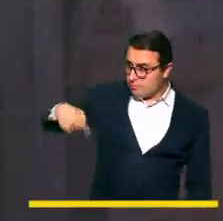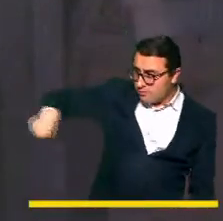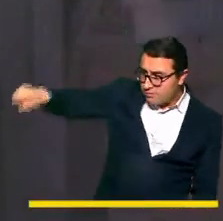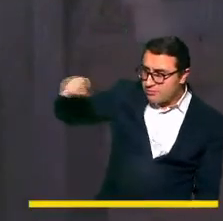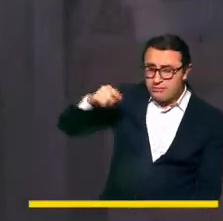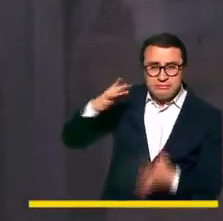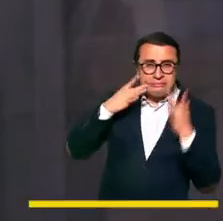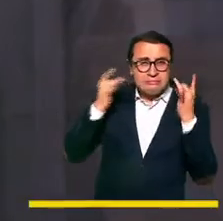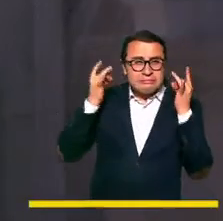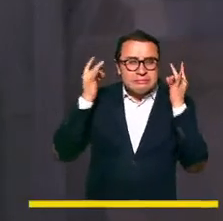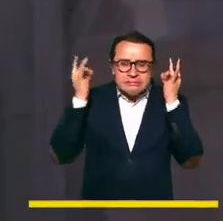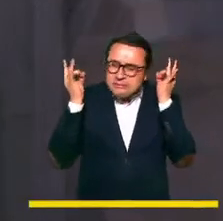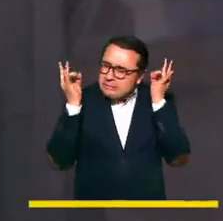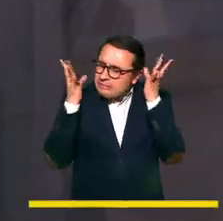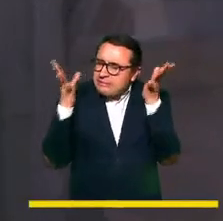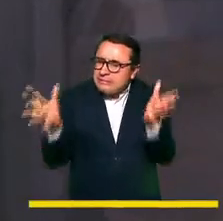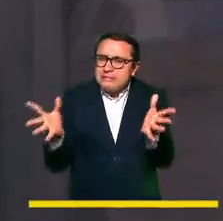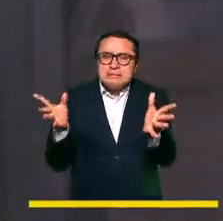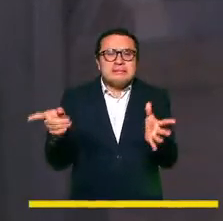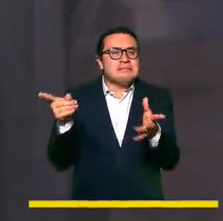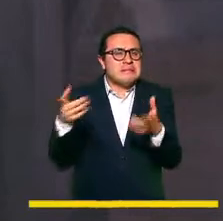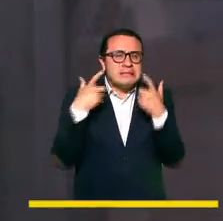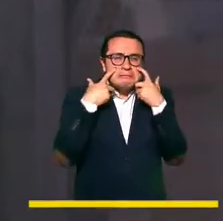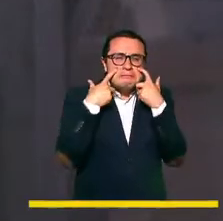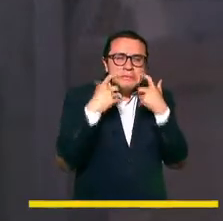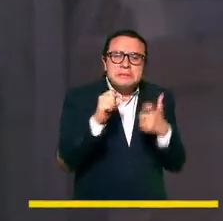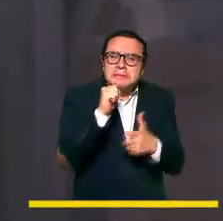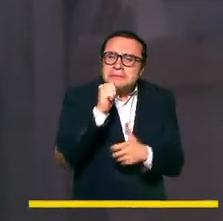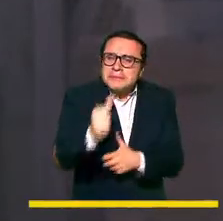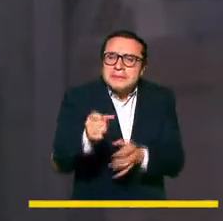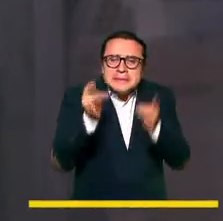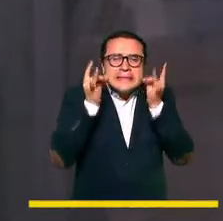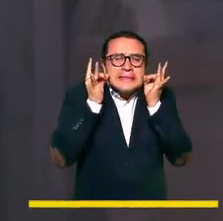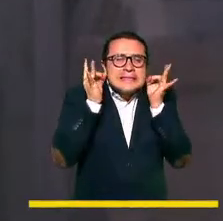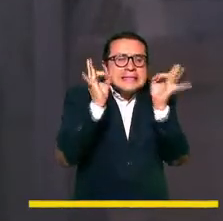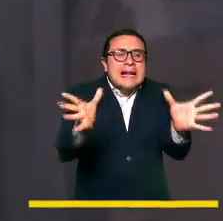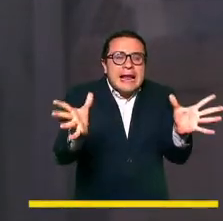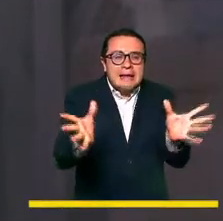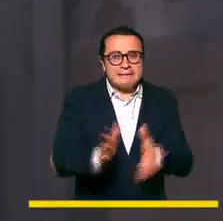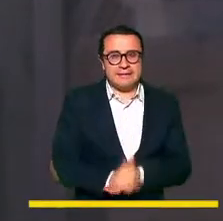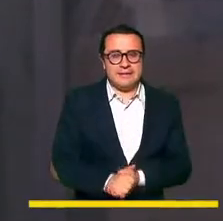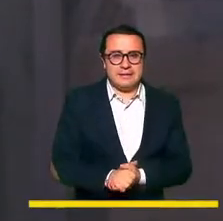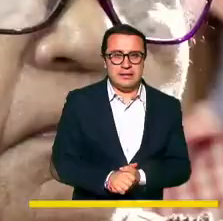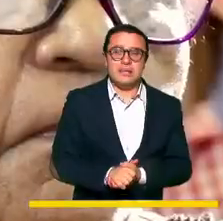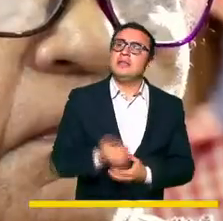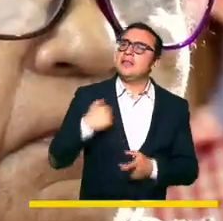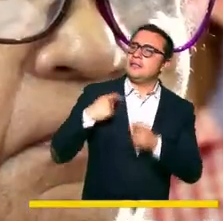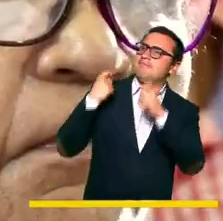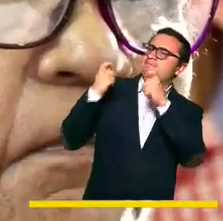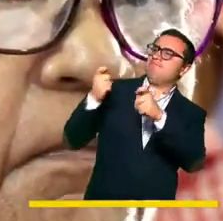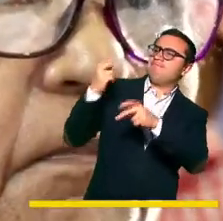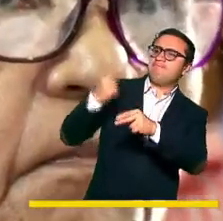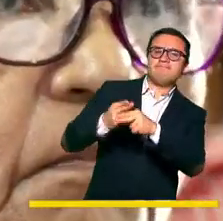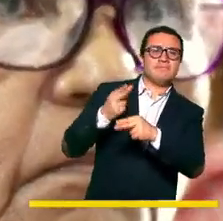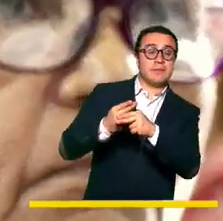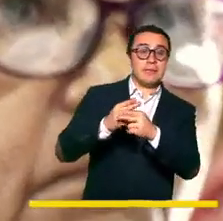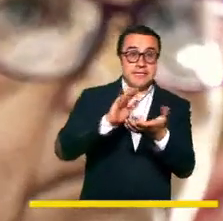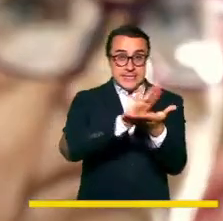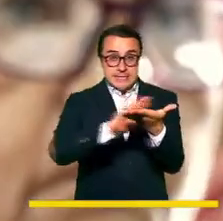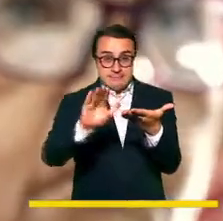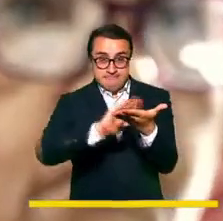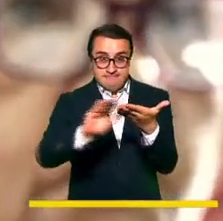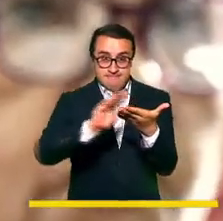Eso es ignominia, eso se llama expoliación. Es lo que he denominado, discúlpeme